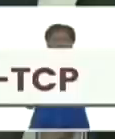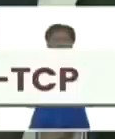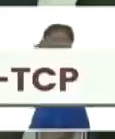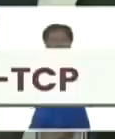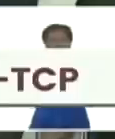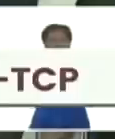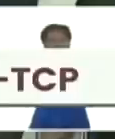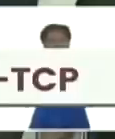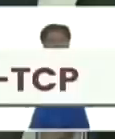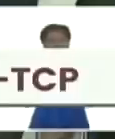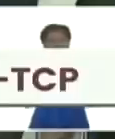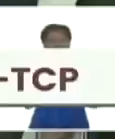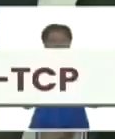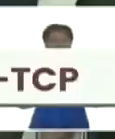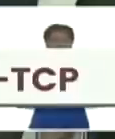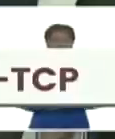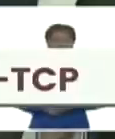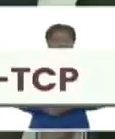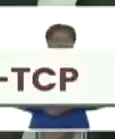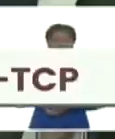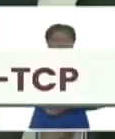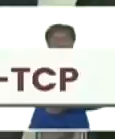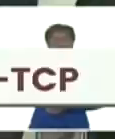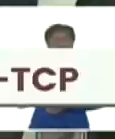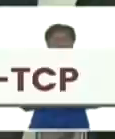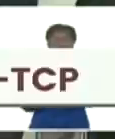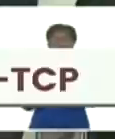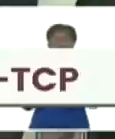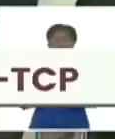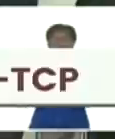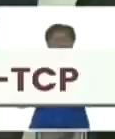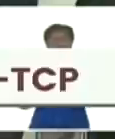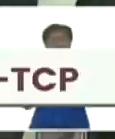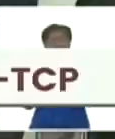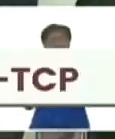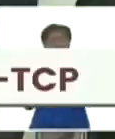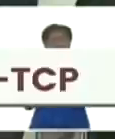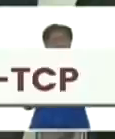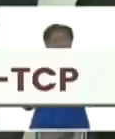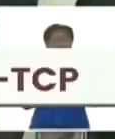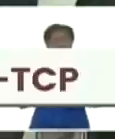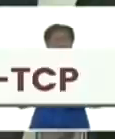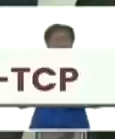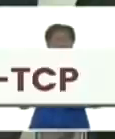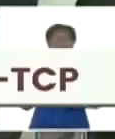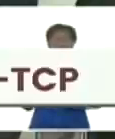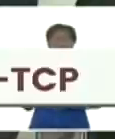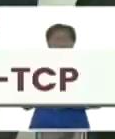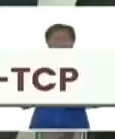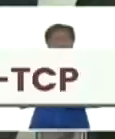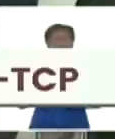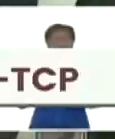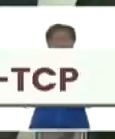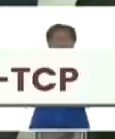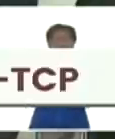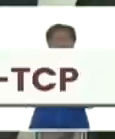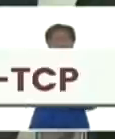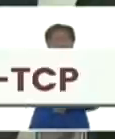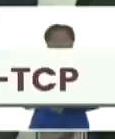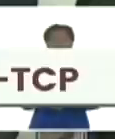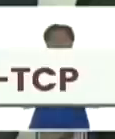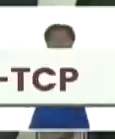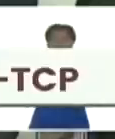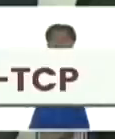obligado a utilizar nasobucos, mantener el distanciamiento